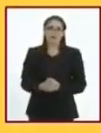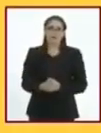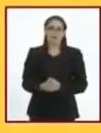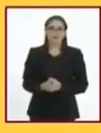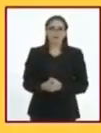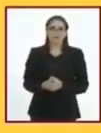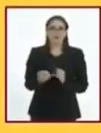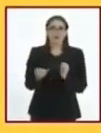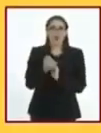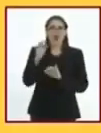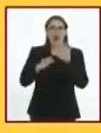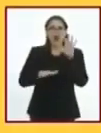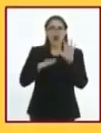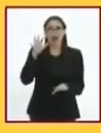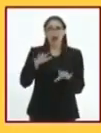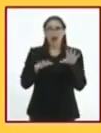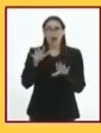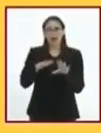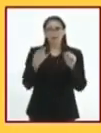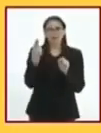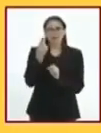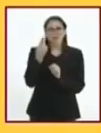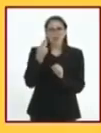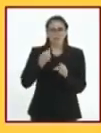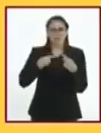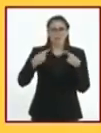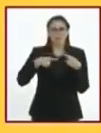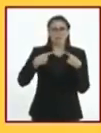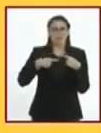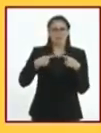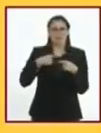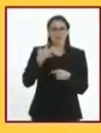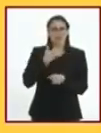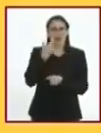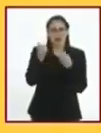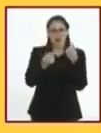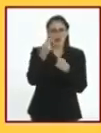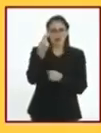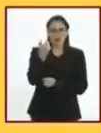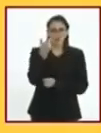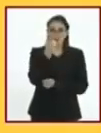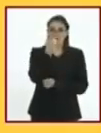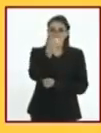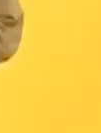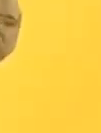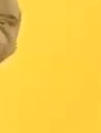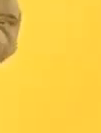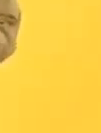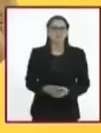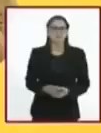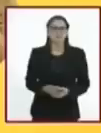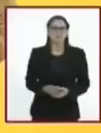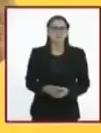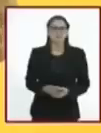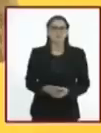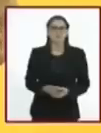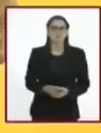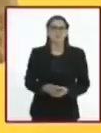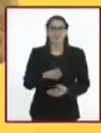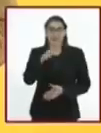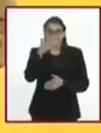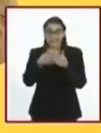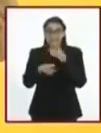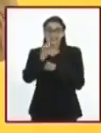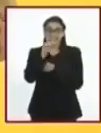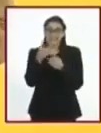pocas manos y que gran parte de la población no cuenta con los recursos necesarios para vivir dignamente. Antes de irnos,